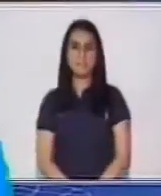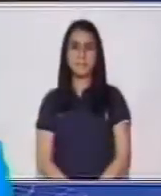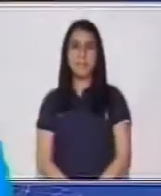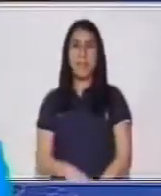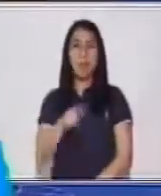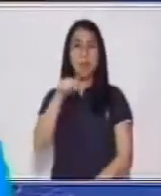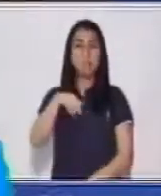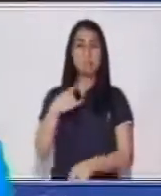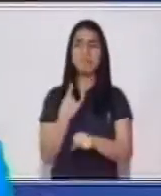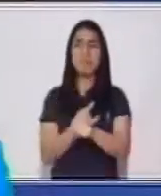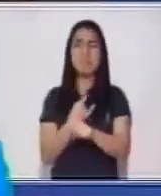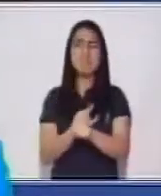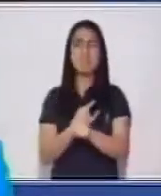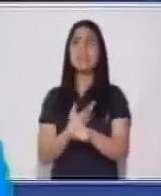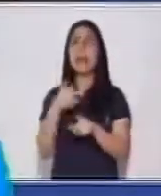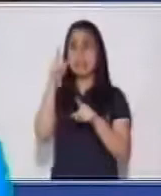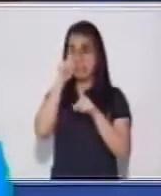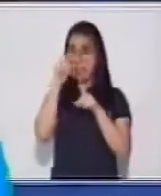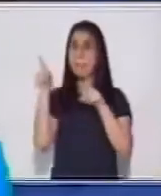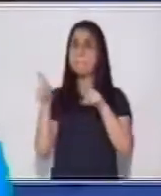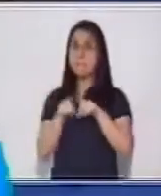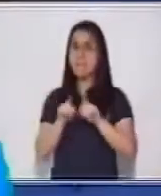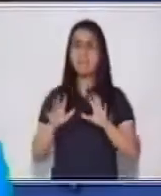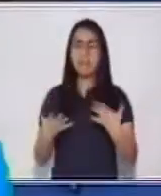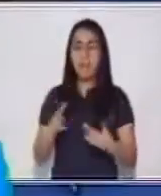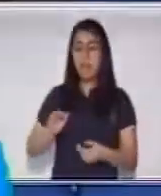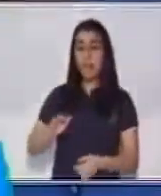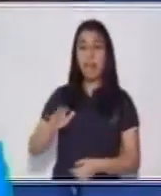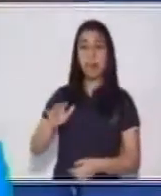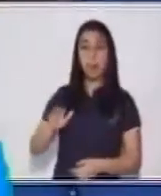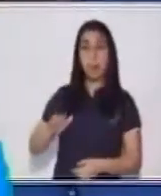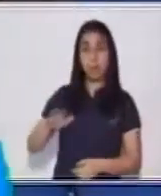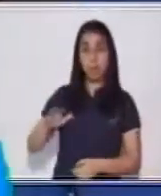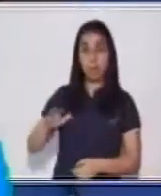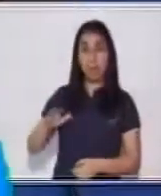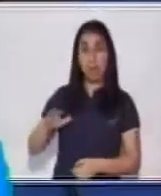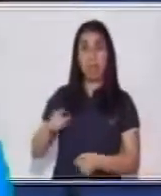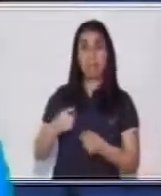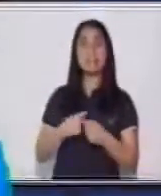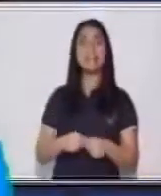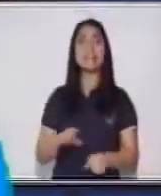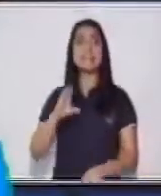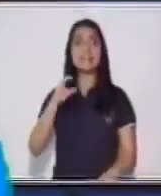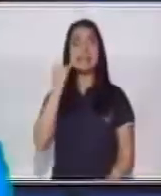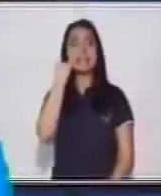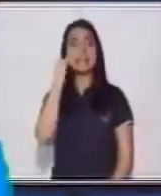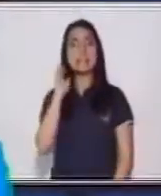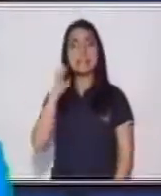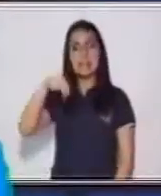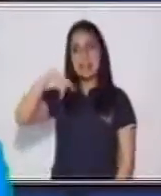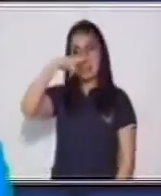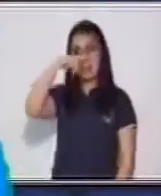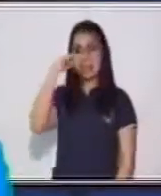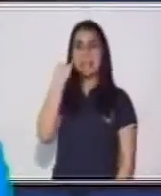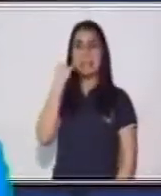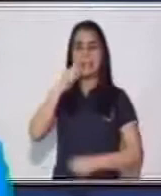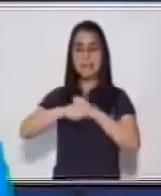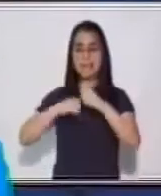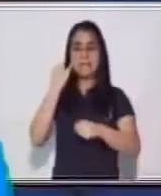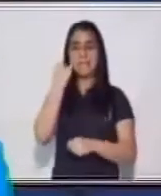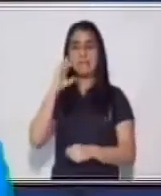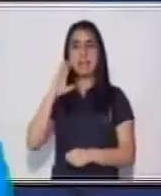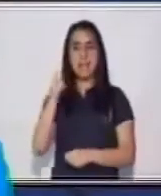Vamos a utilizar hoy también calculadora científica. Y si ya tienes todos